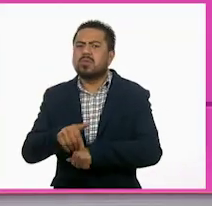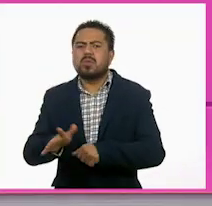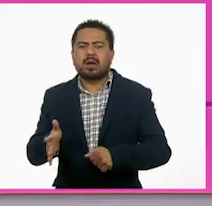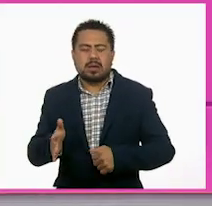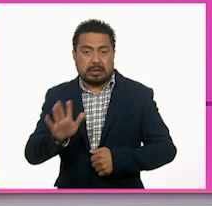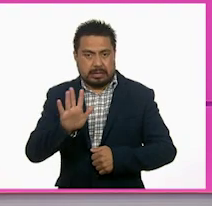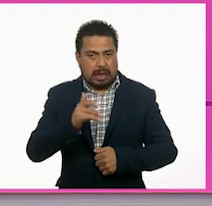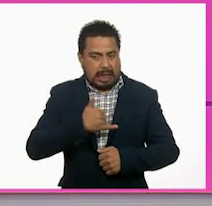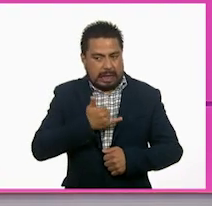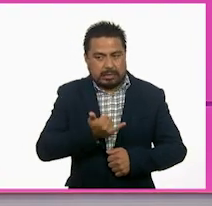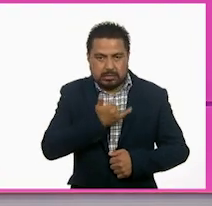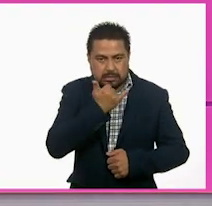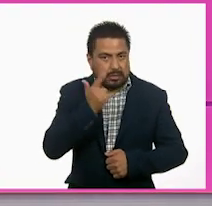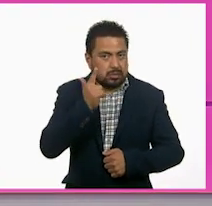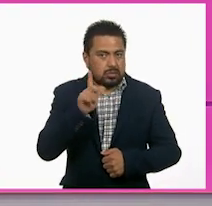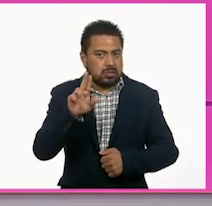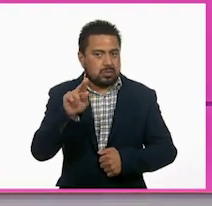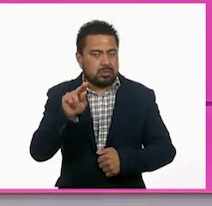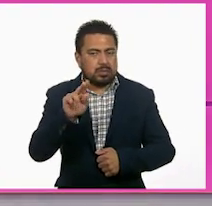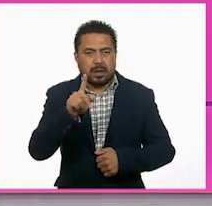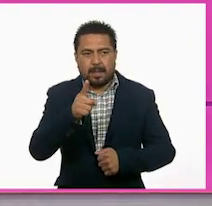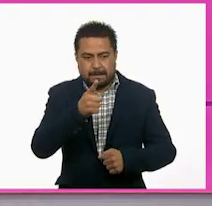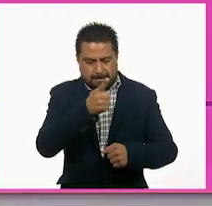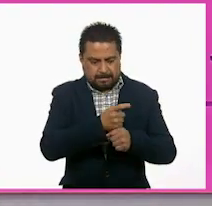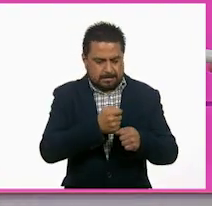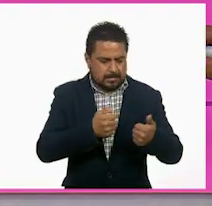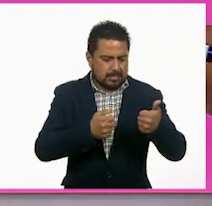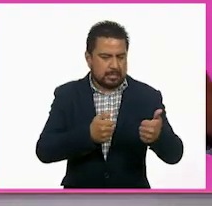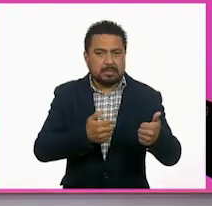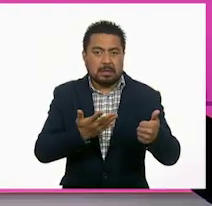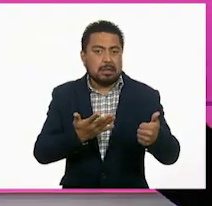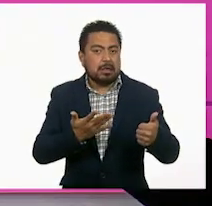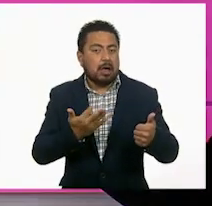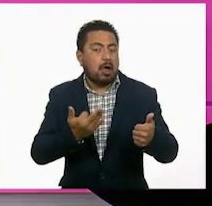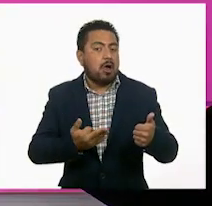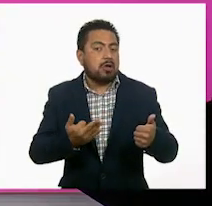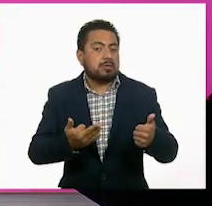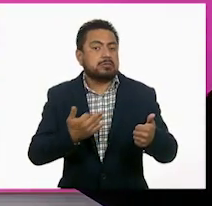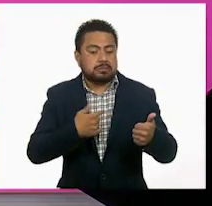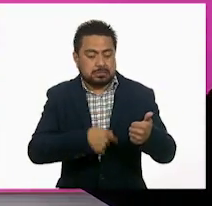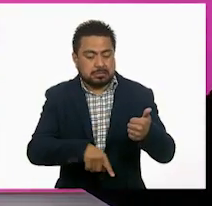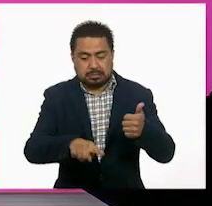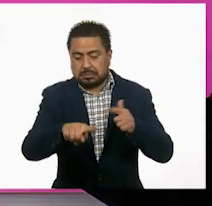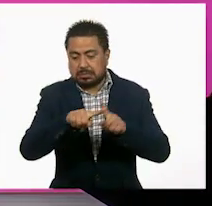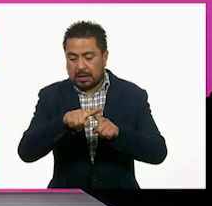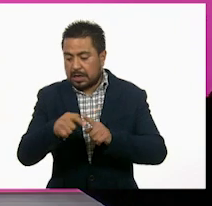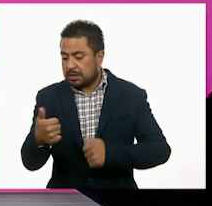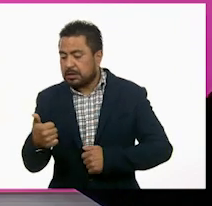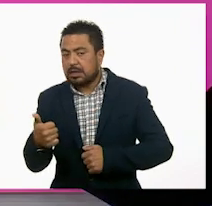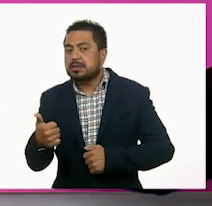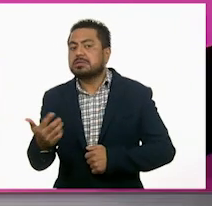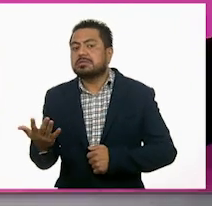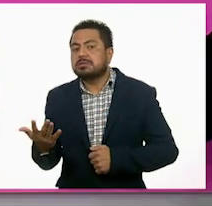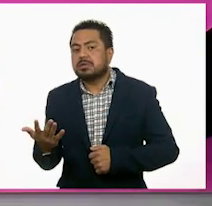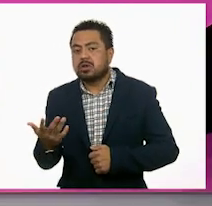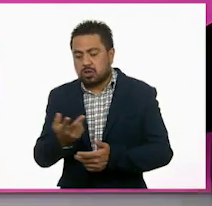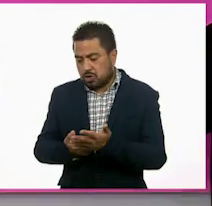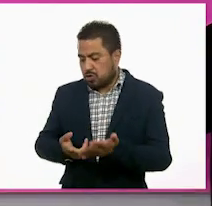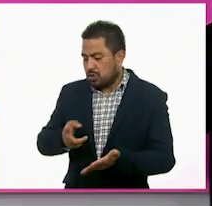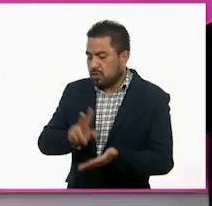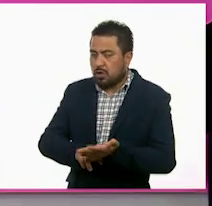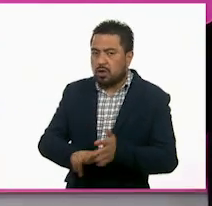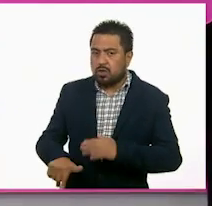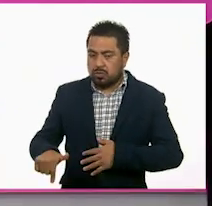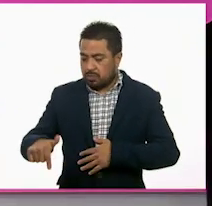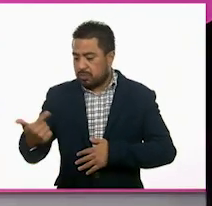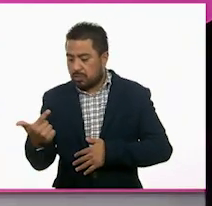ver si no me equivoco, maestro. Si el primero es 6, entonces el siguiente, quiero pensar que es el doble, sería